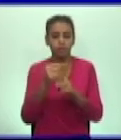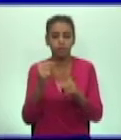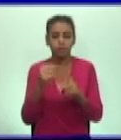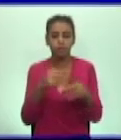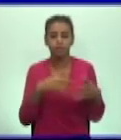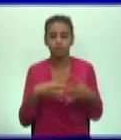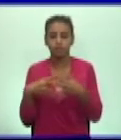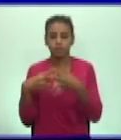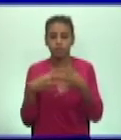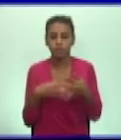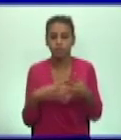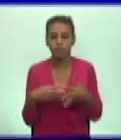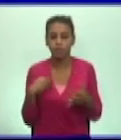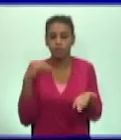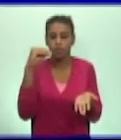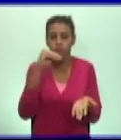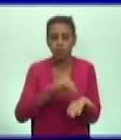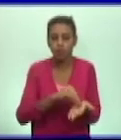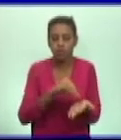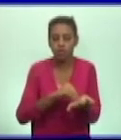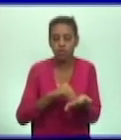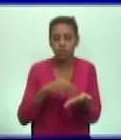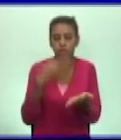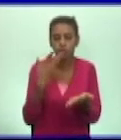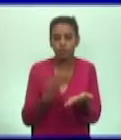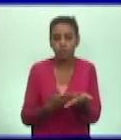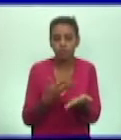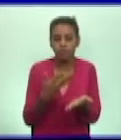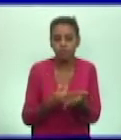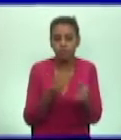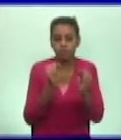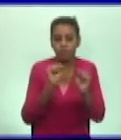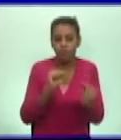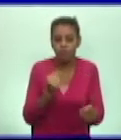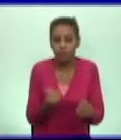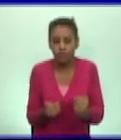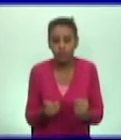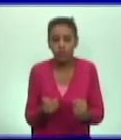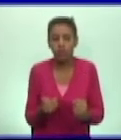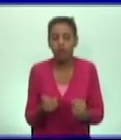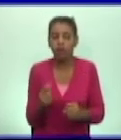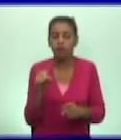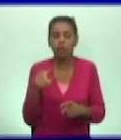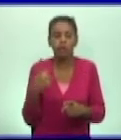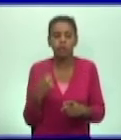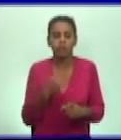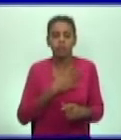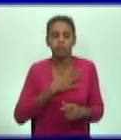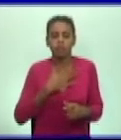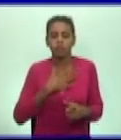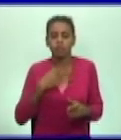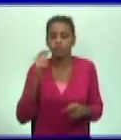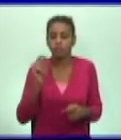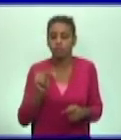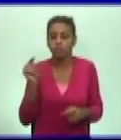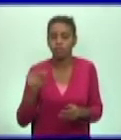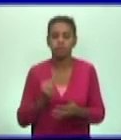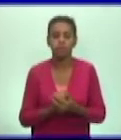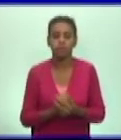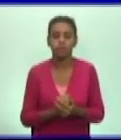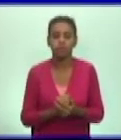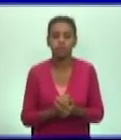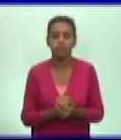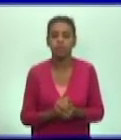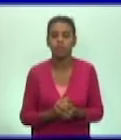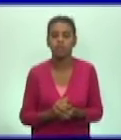es precisamente imponer gobiernos que respondieran a sus propios intereses y que defendieran esos intereses. Segundo elemento, entrenó y organizó un ejército